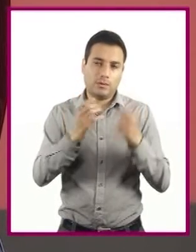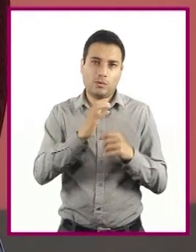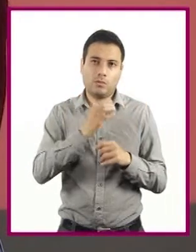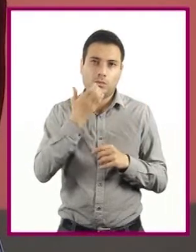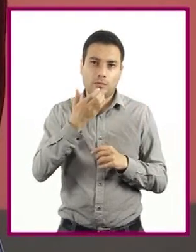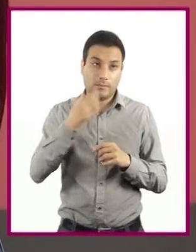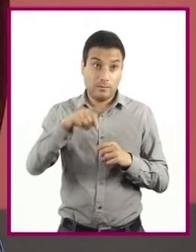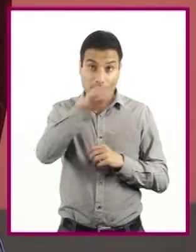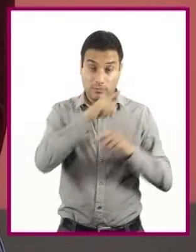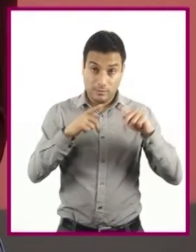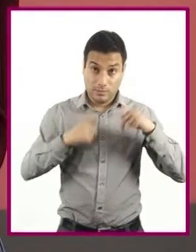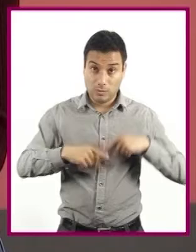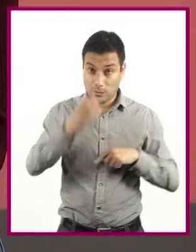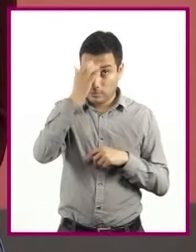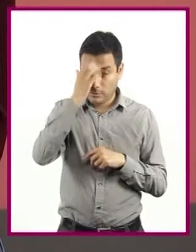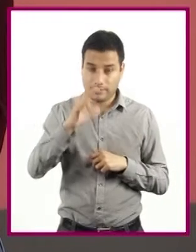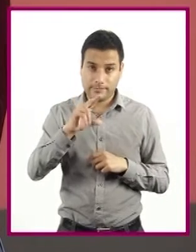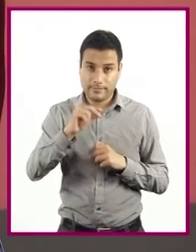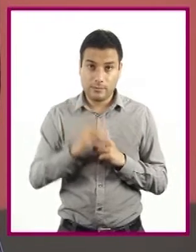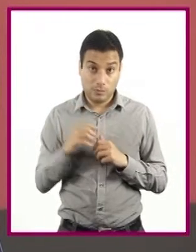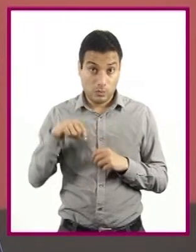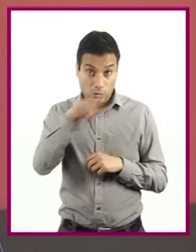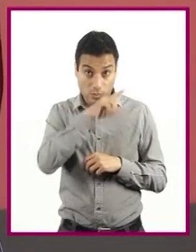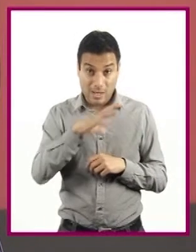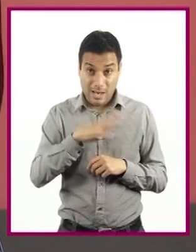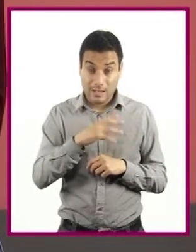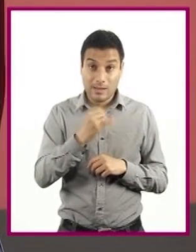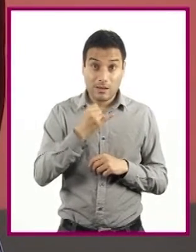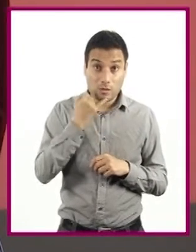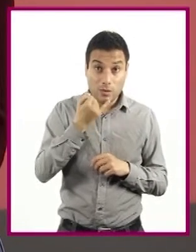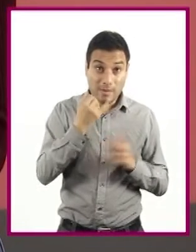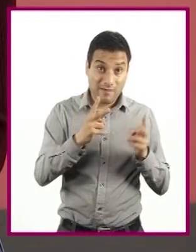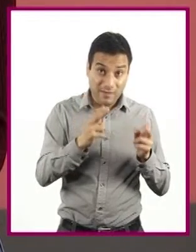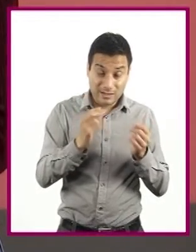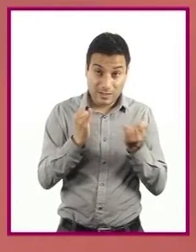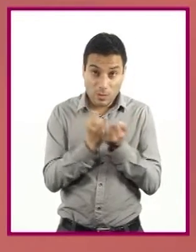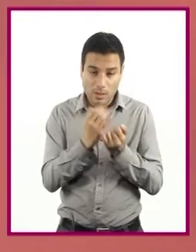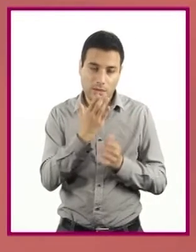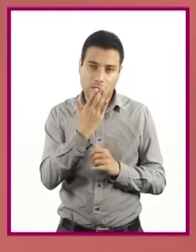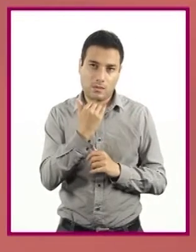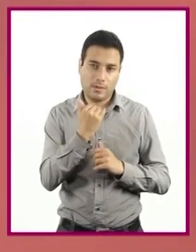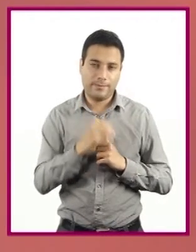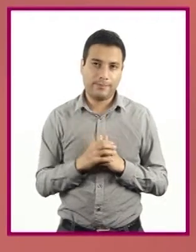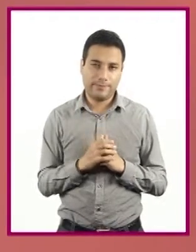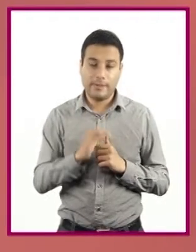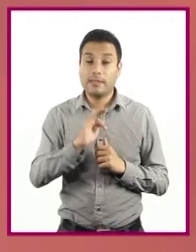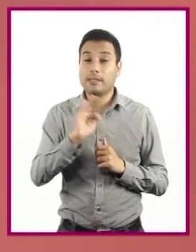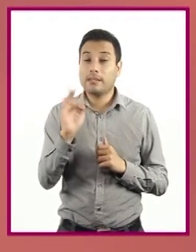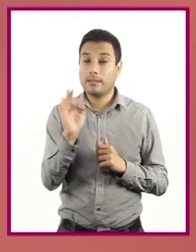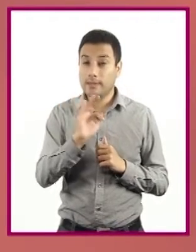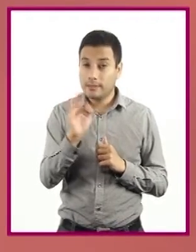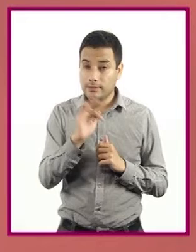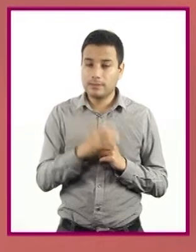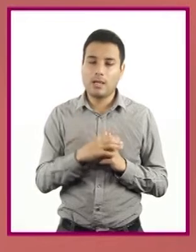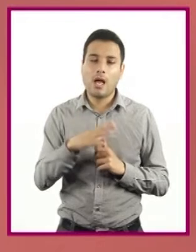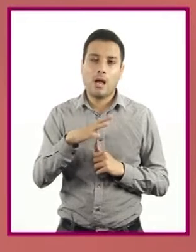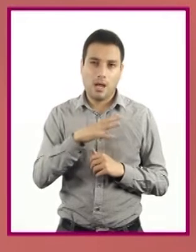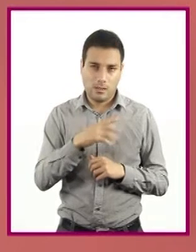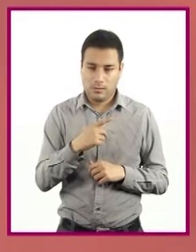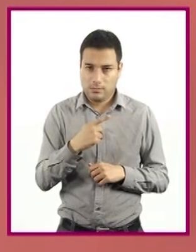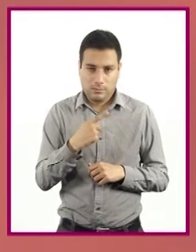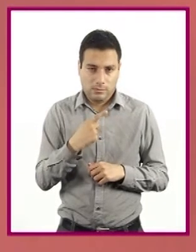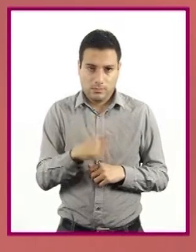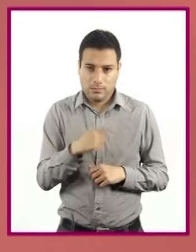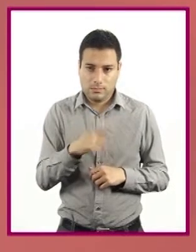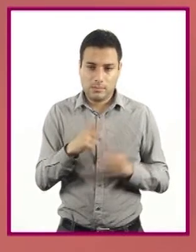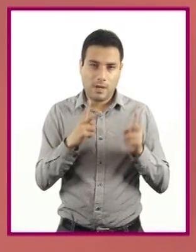Además, no tenemos frases idiomáticas equivalentes en nuestros idiomas. Es probable que tengamos refranes o dichos